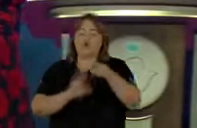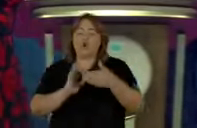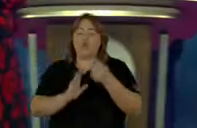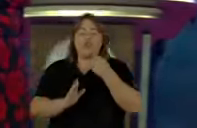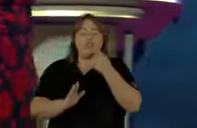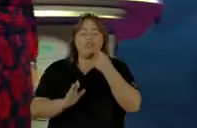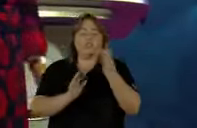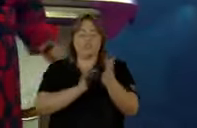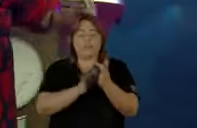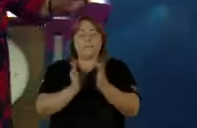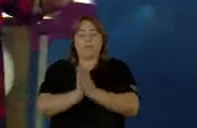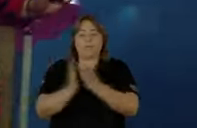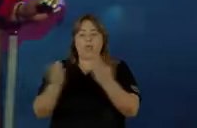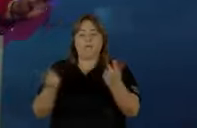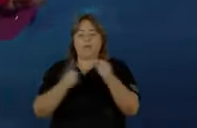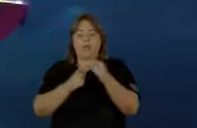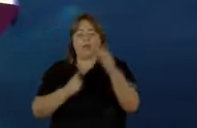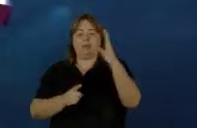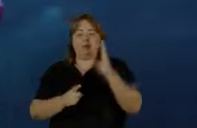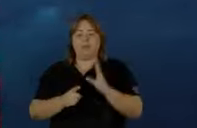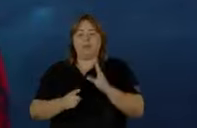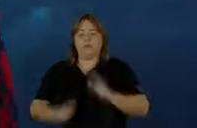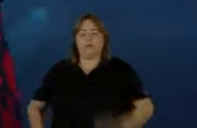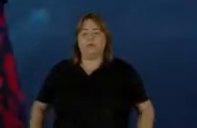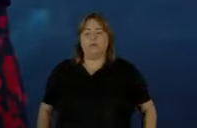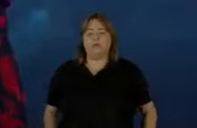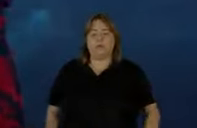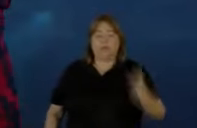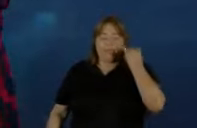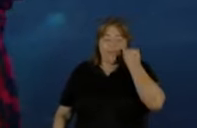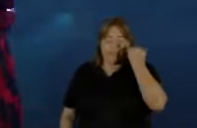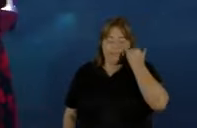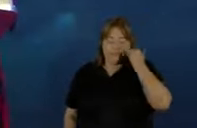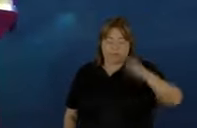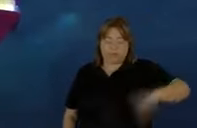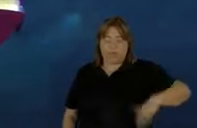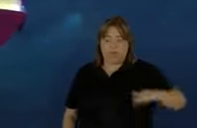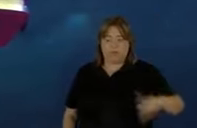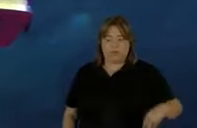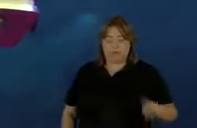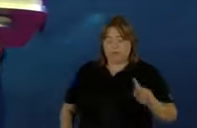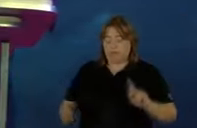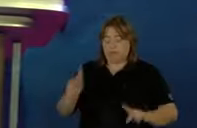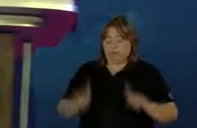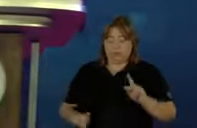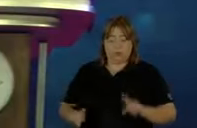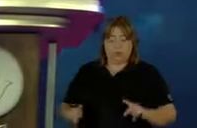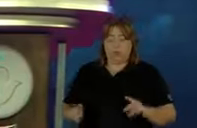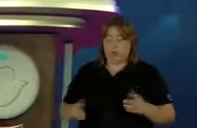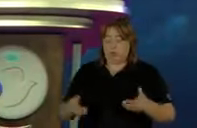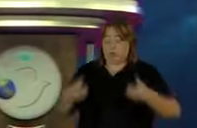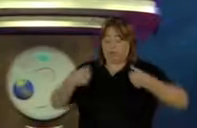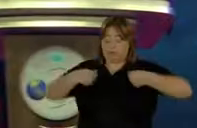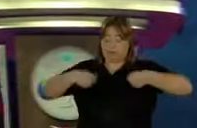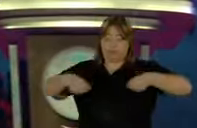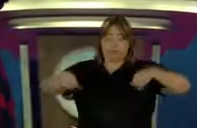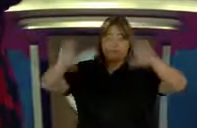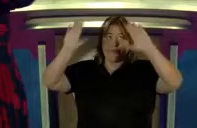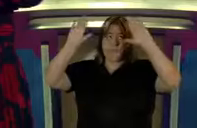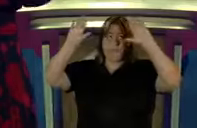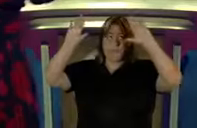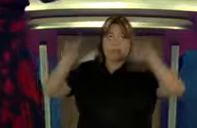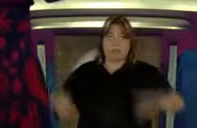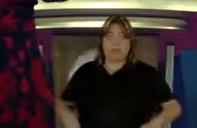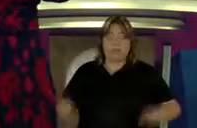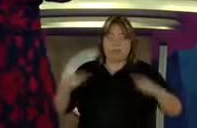Señor. Ahora, si hay alguien en este lugar que todavía no le ha rendido su vida a